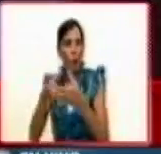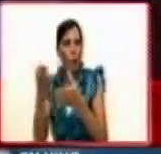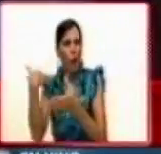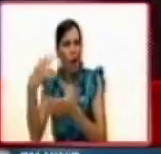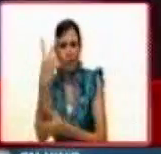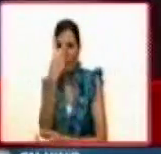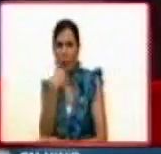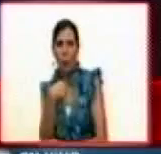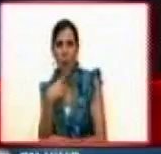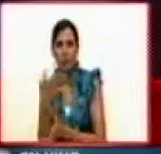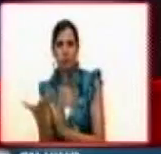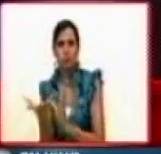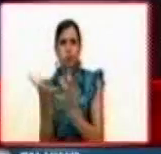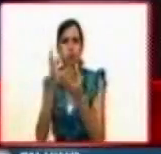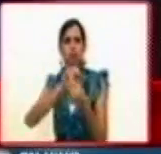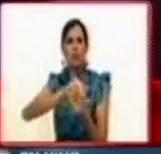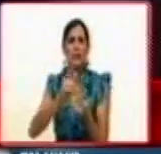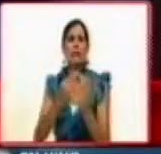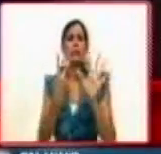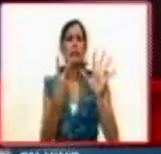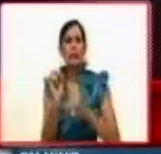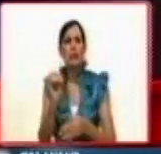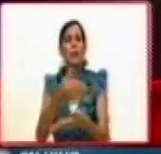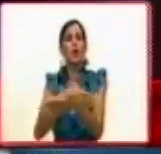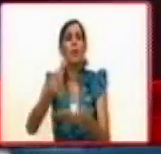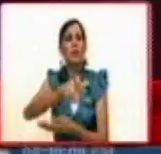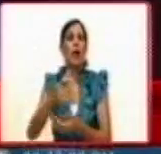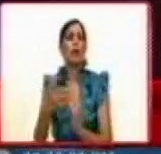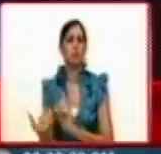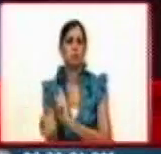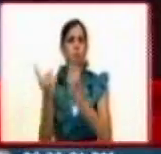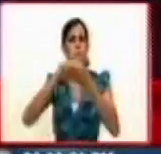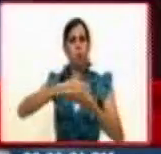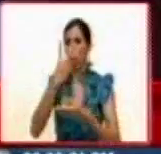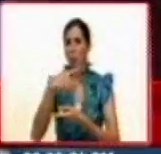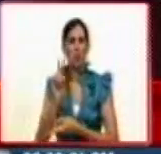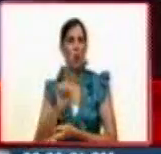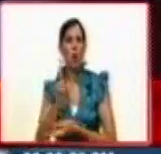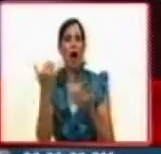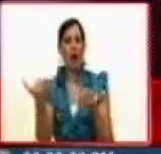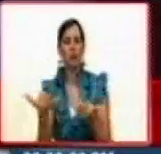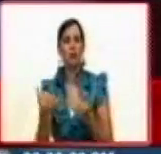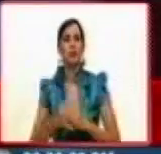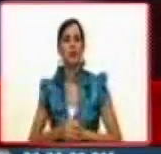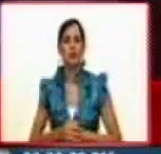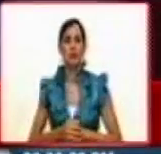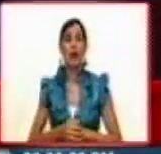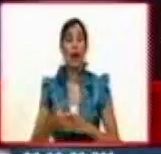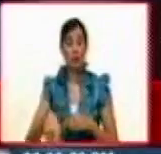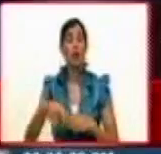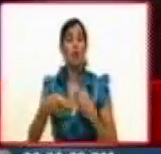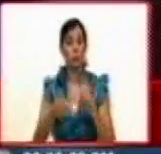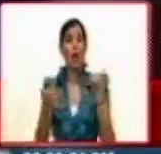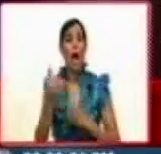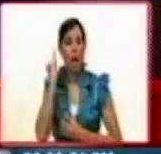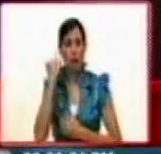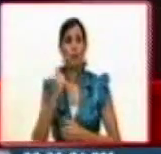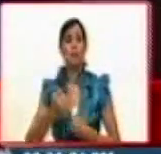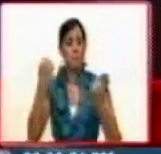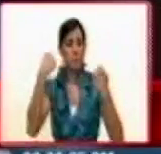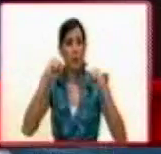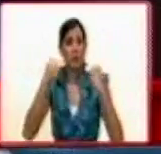a más de 70 millones de habitantes. La democracia se practica en nuestra región más que nunca antes en su